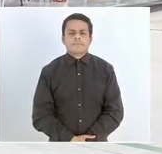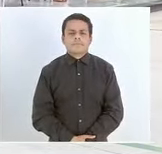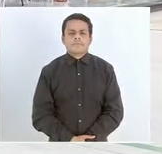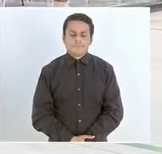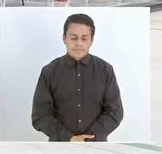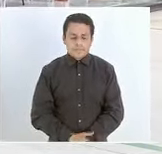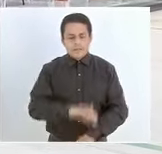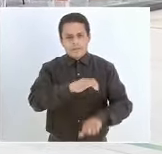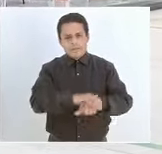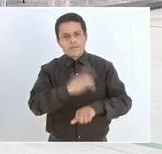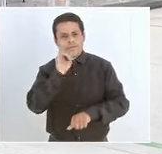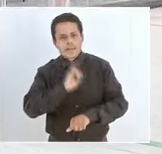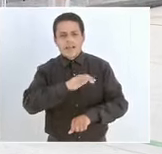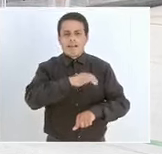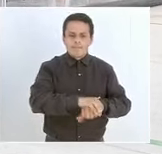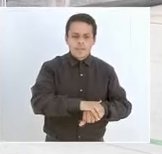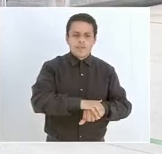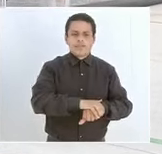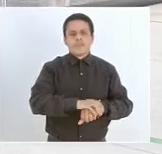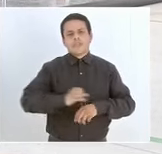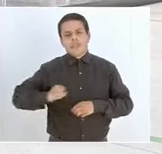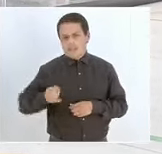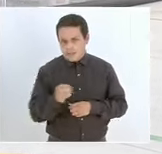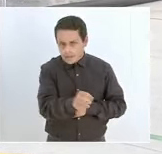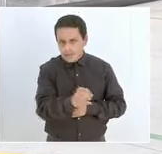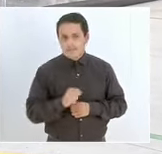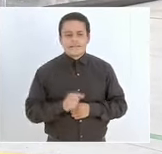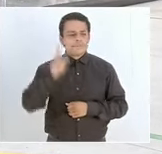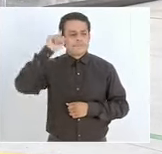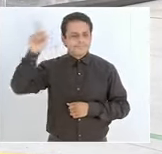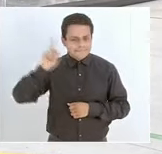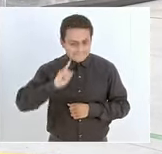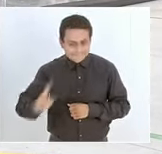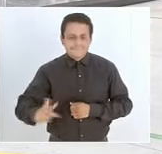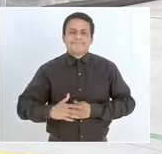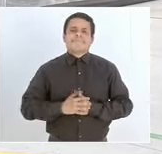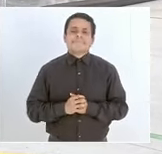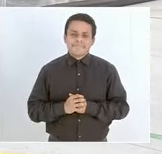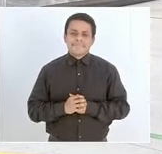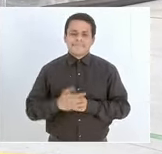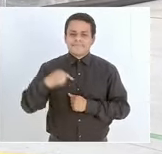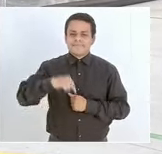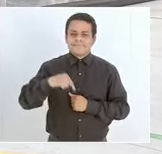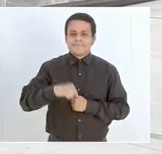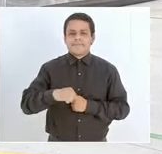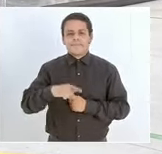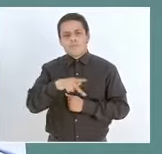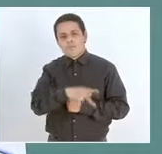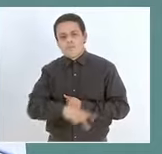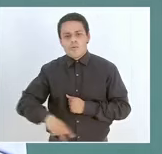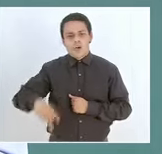Amigas, amigos de Jerez, Zacatecas, de este pueblo